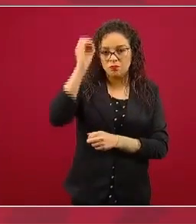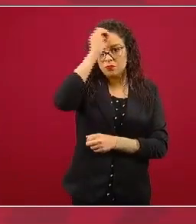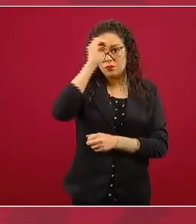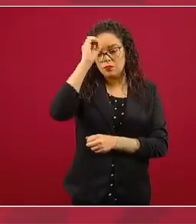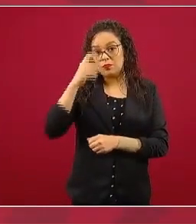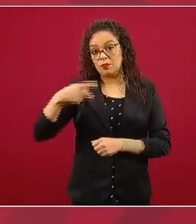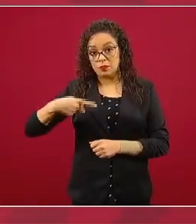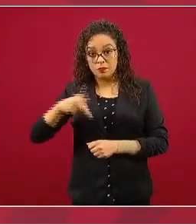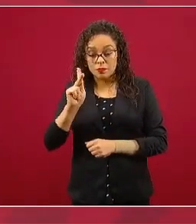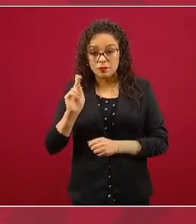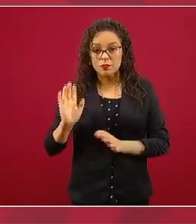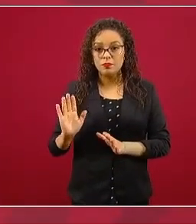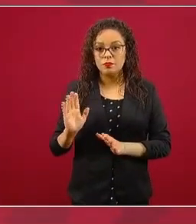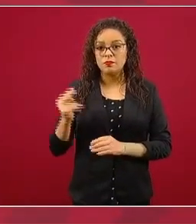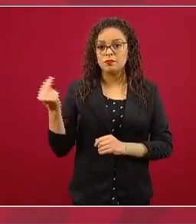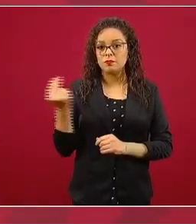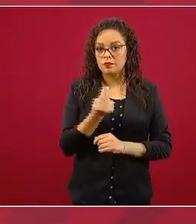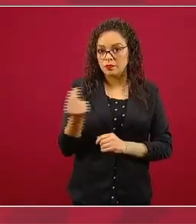nuestra